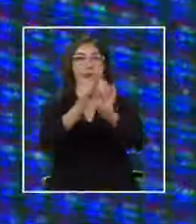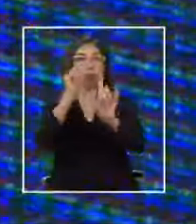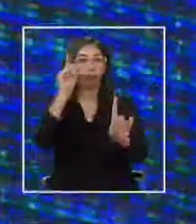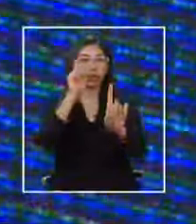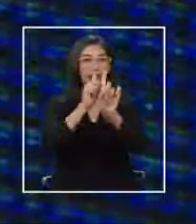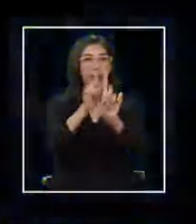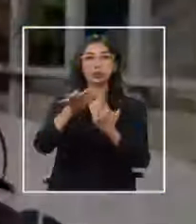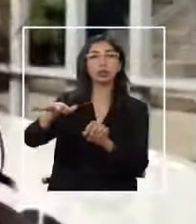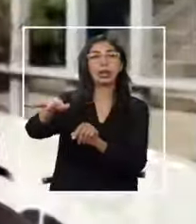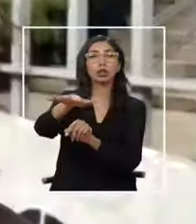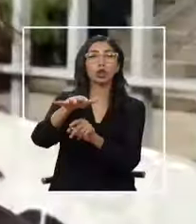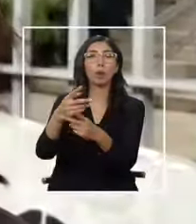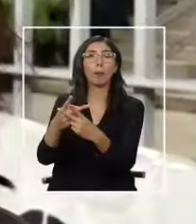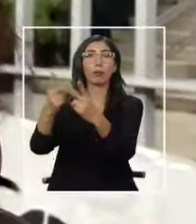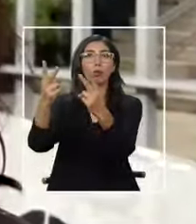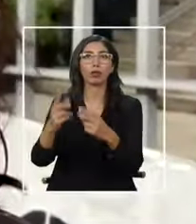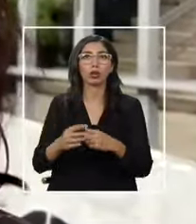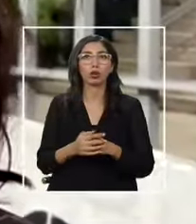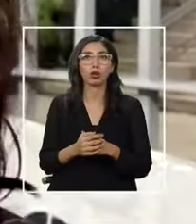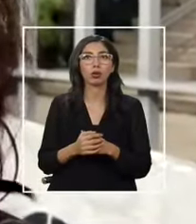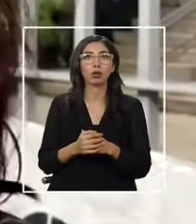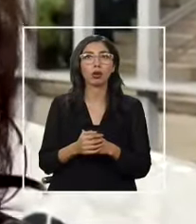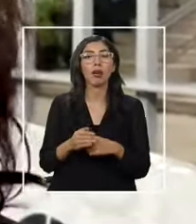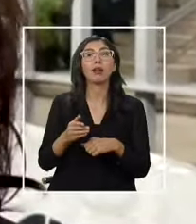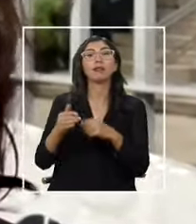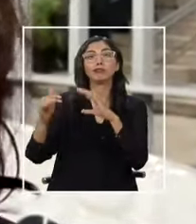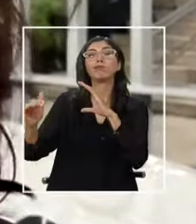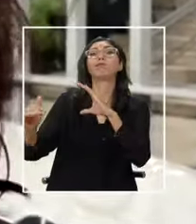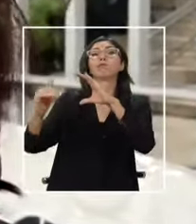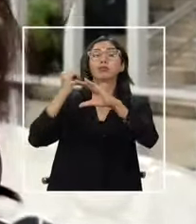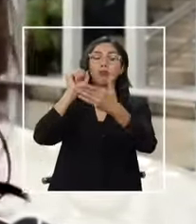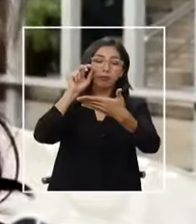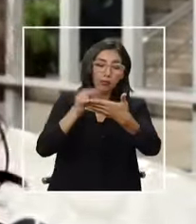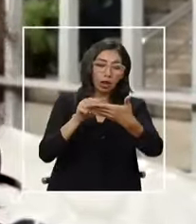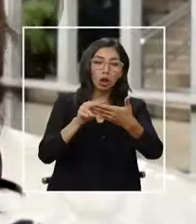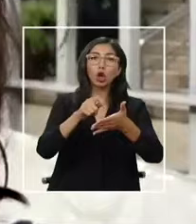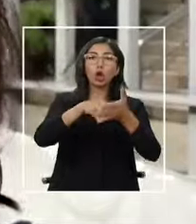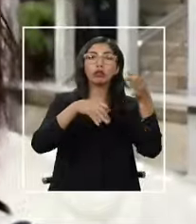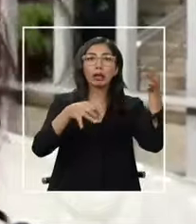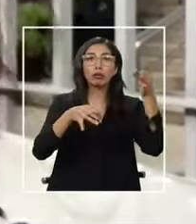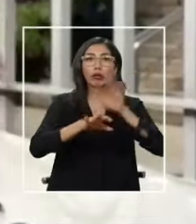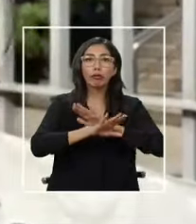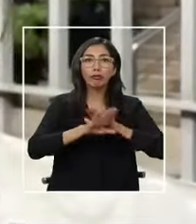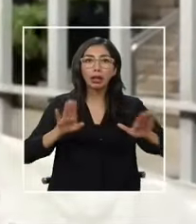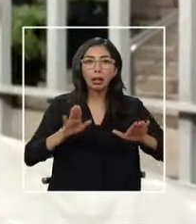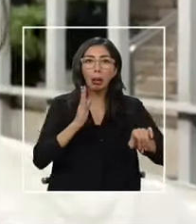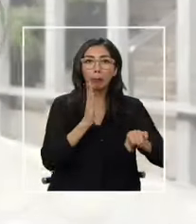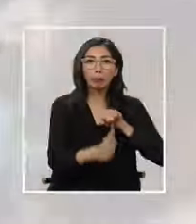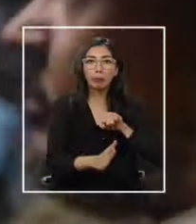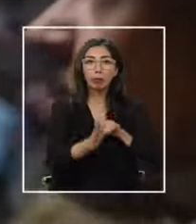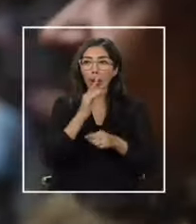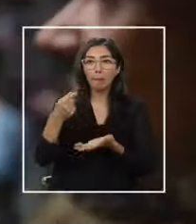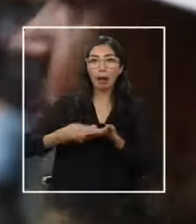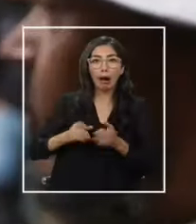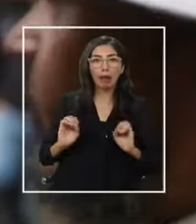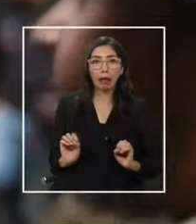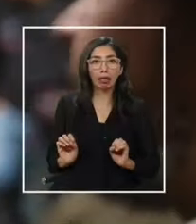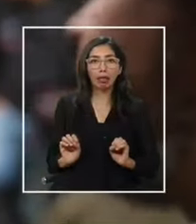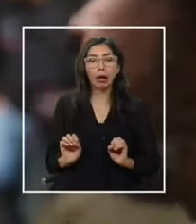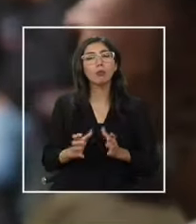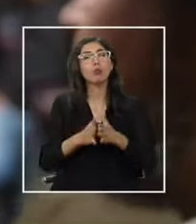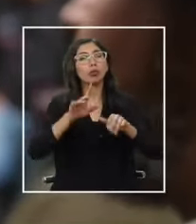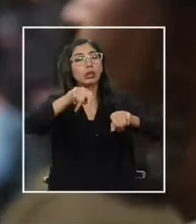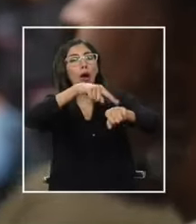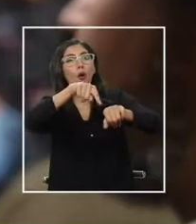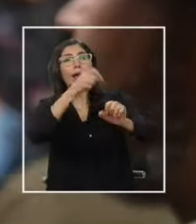el sector público. Nos recibimos un mail con la notificación de que no nos renovaban los contratos y que no íbamos a tener ninguna indemnización. Muchas horas de